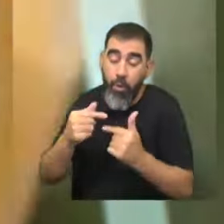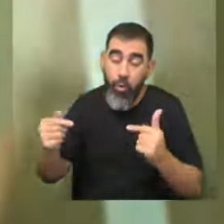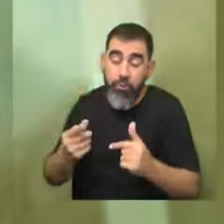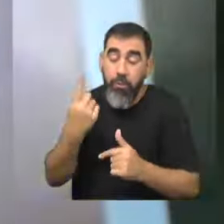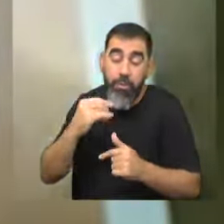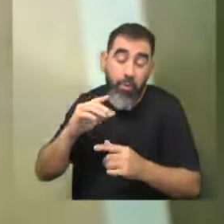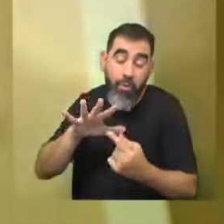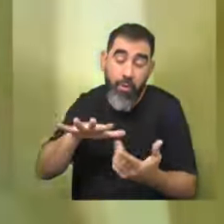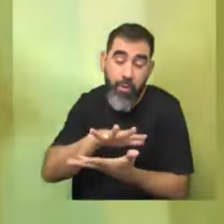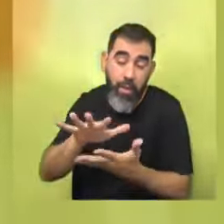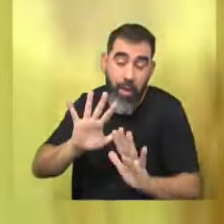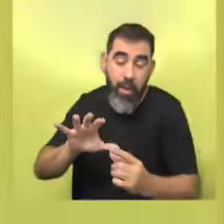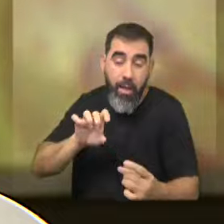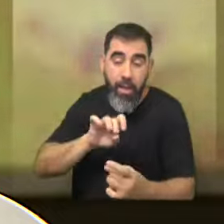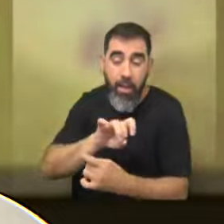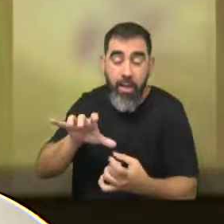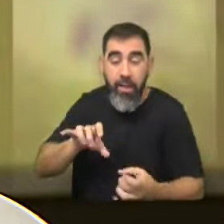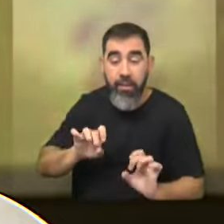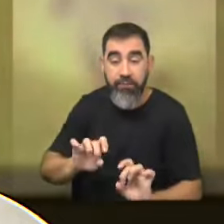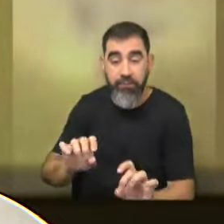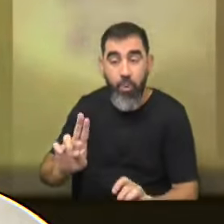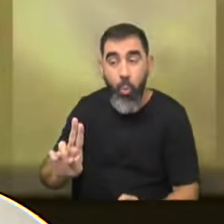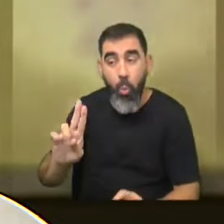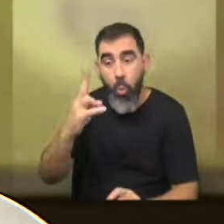de la biodiversidad y hay que cuidarla. Y que en nuestro país no está